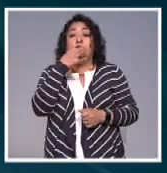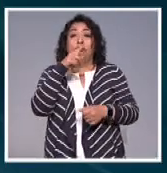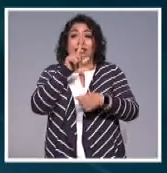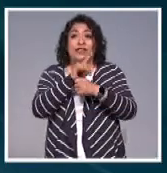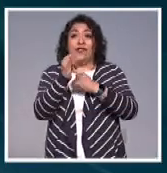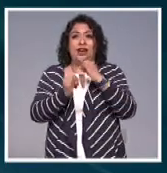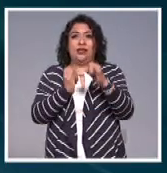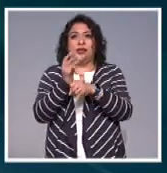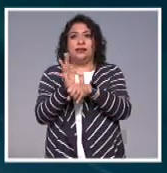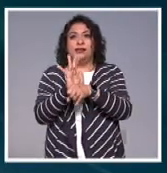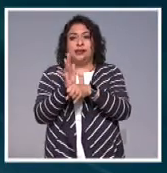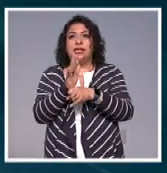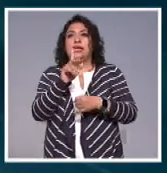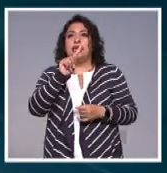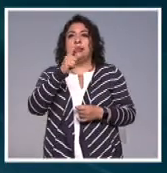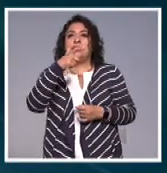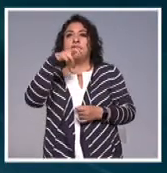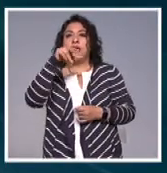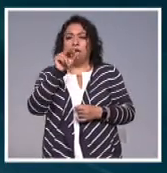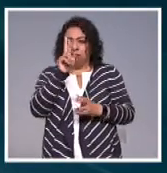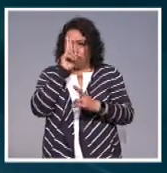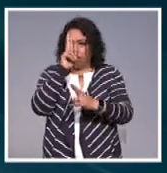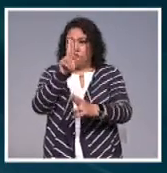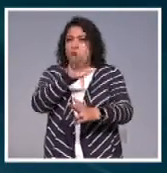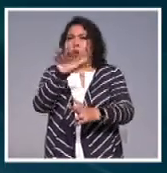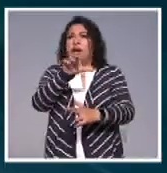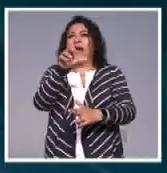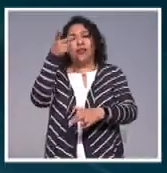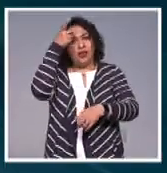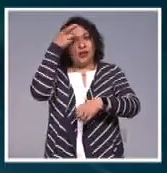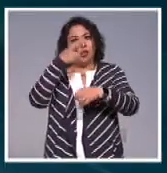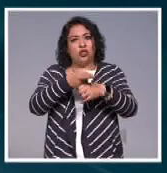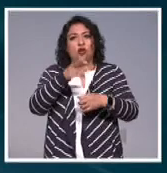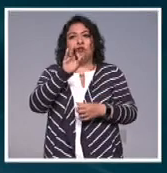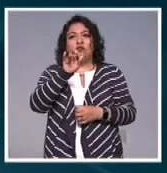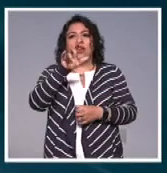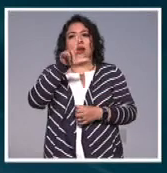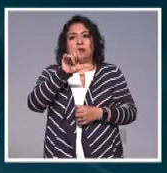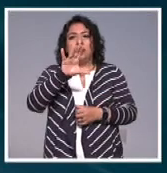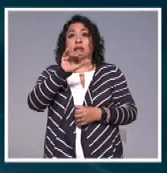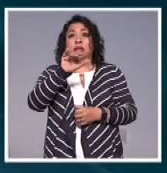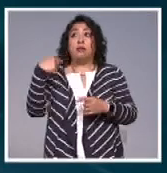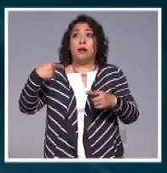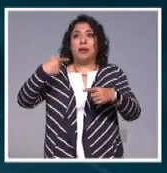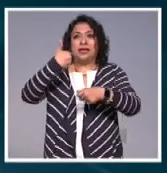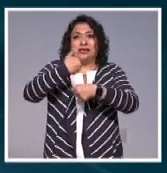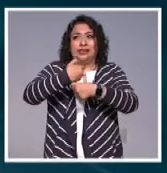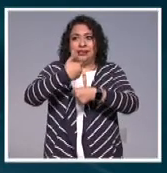Festival Internacional de Cine de Tequila rinde homenaje póstumo al director Felipe Casals en su sexta edición.